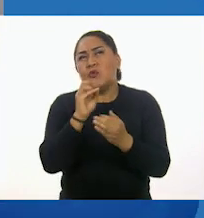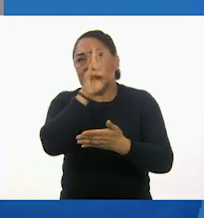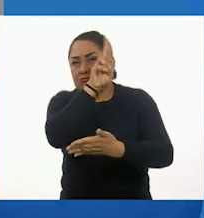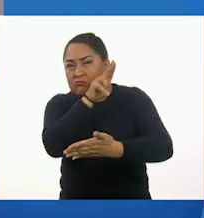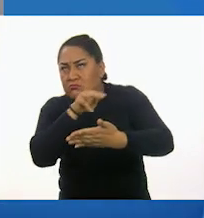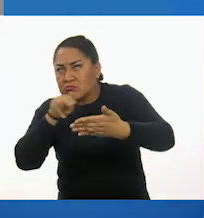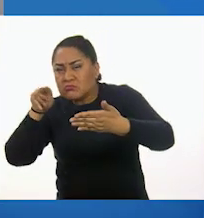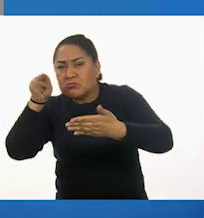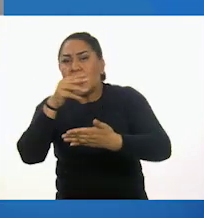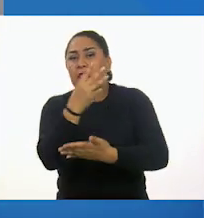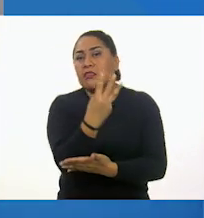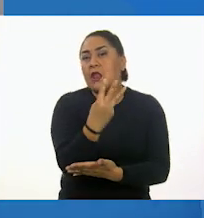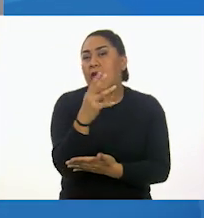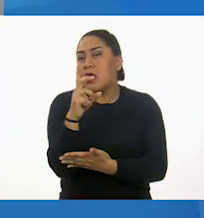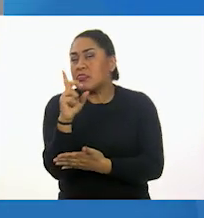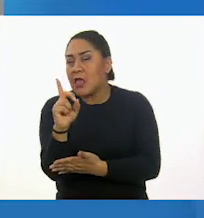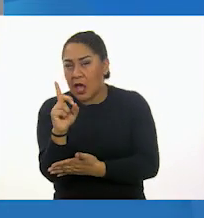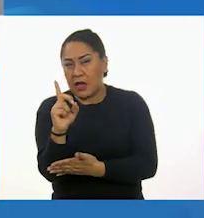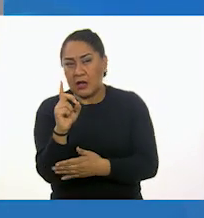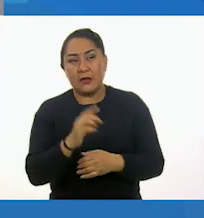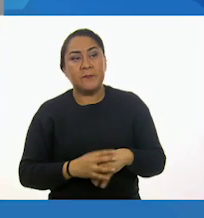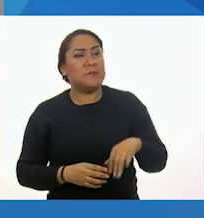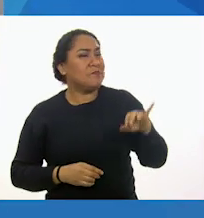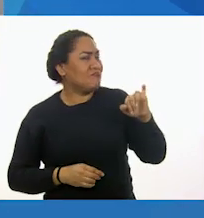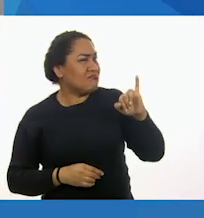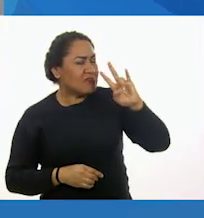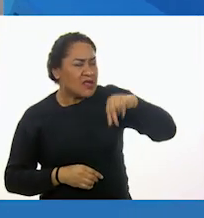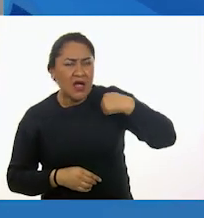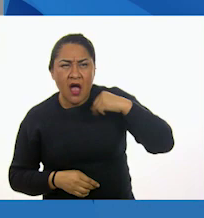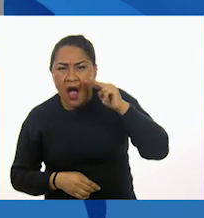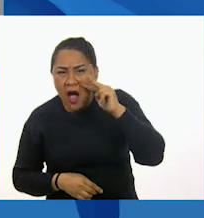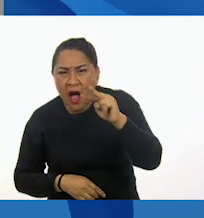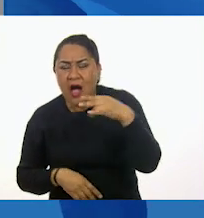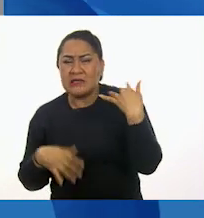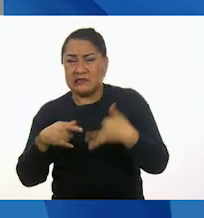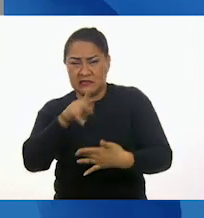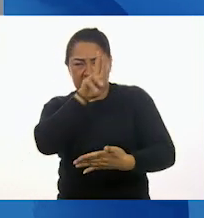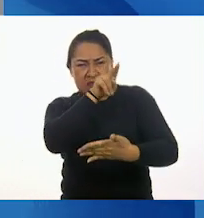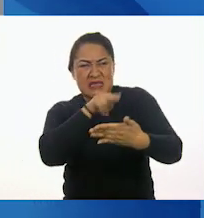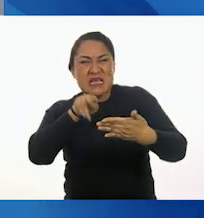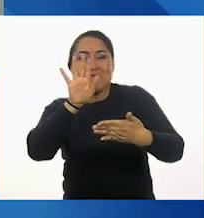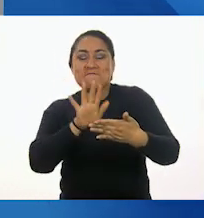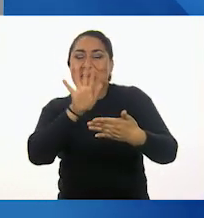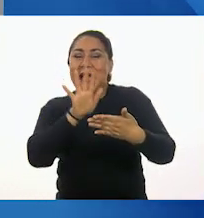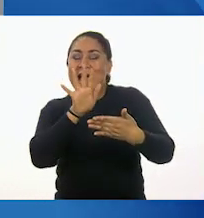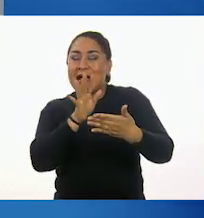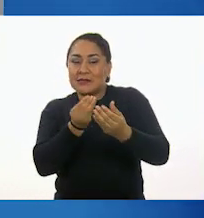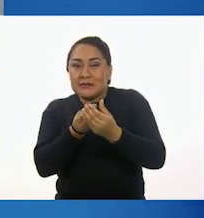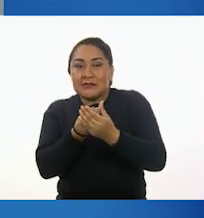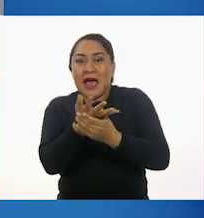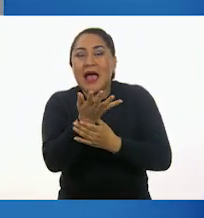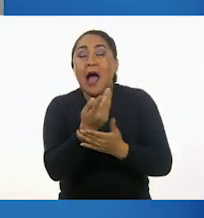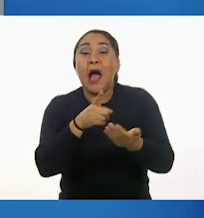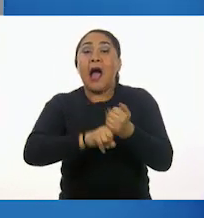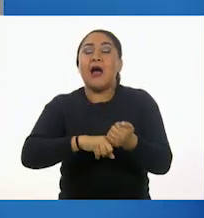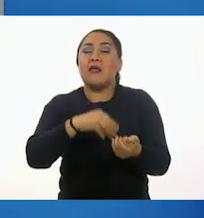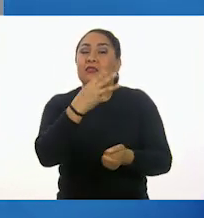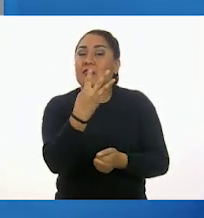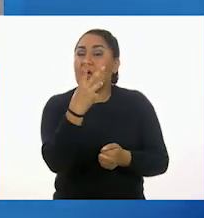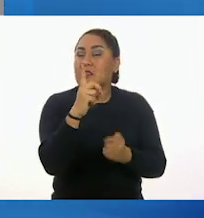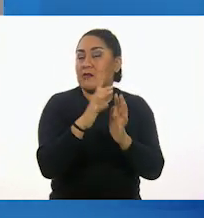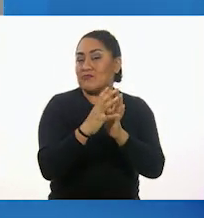tridimensionalmente este mural. Sí, eso me llama muchísimo la atención. Parece que la pintura sale del muro. Ujú. De hecho, todas